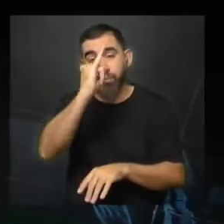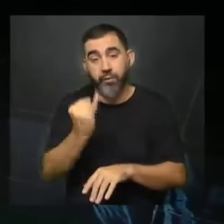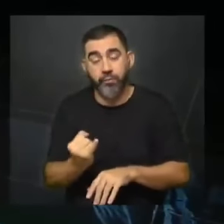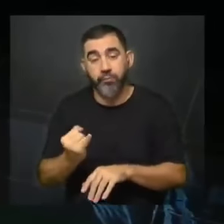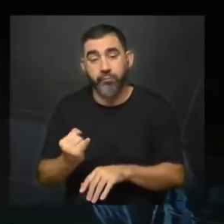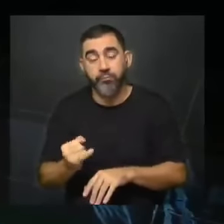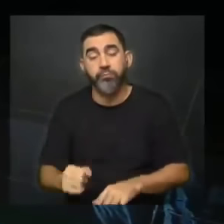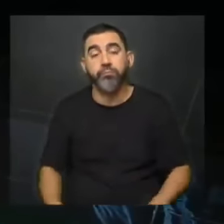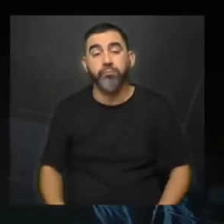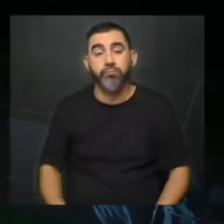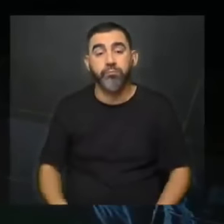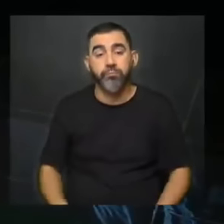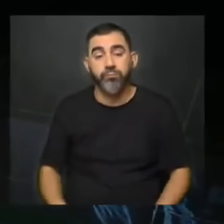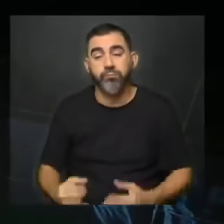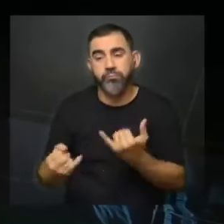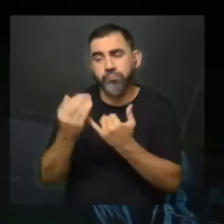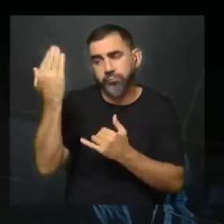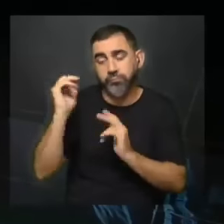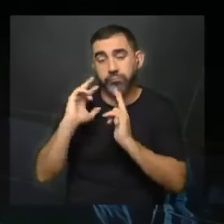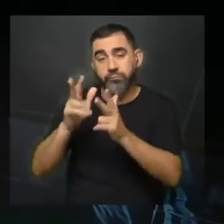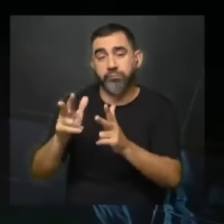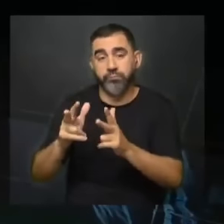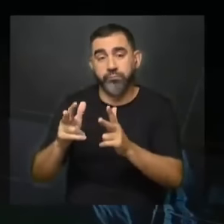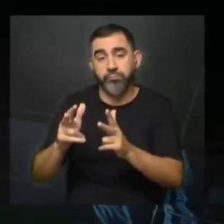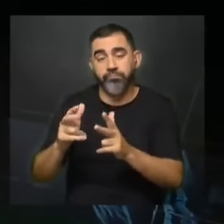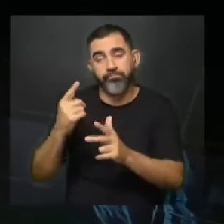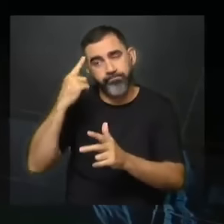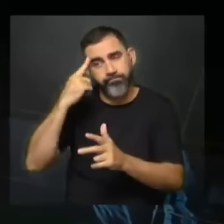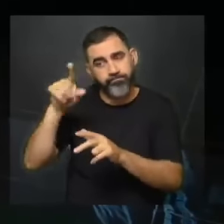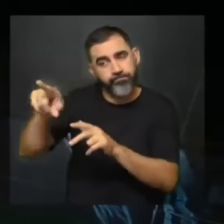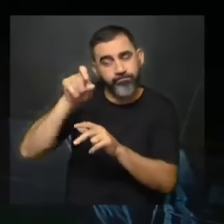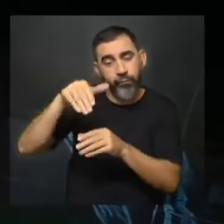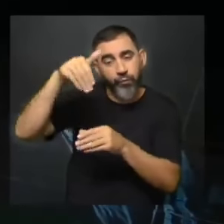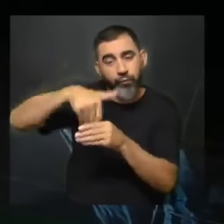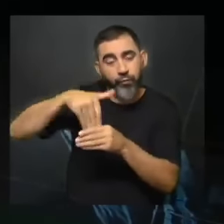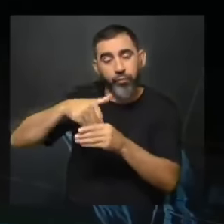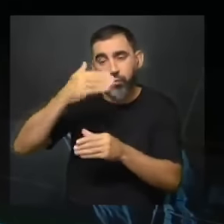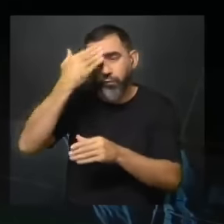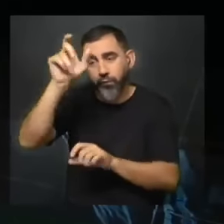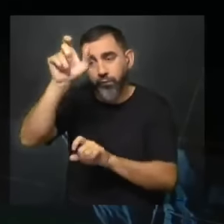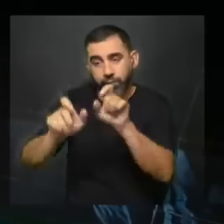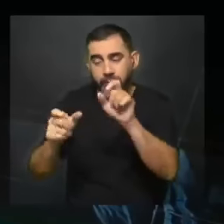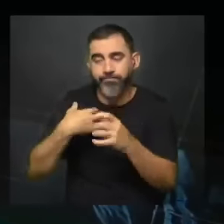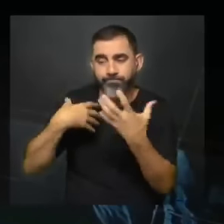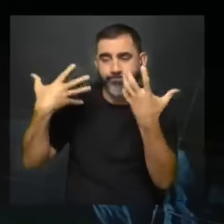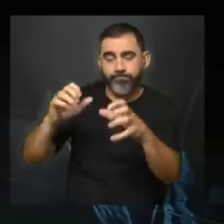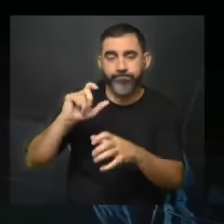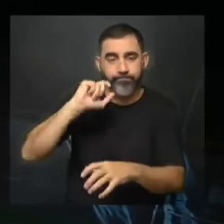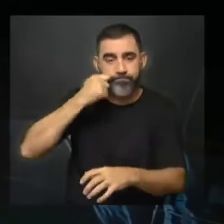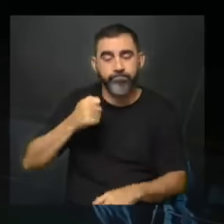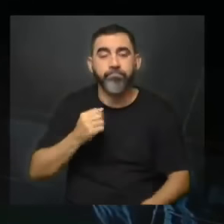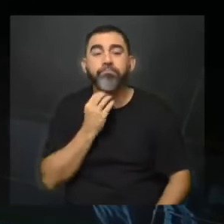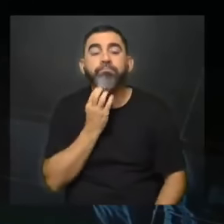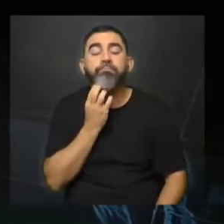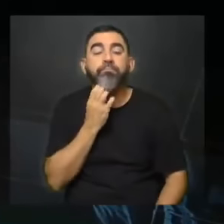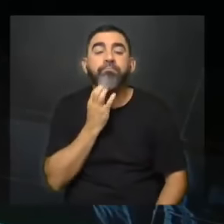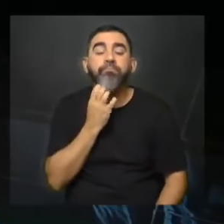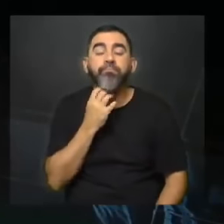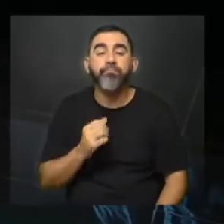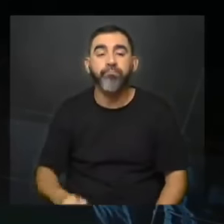quien entre otras cosas hace un par de días dijo que apela a conseguir el voto de con algunos desencantados del frente amplio en ese